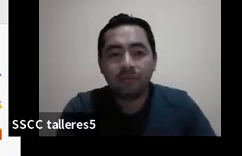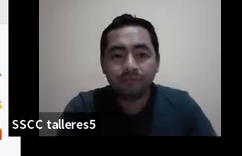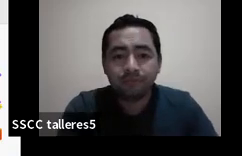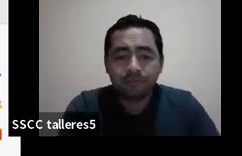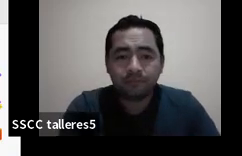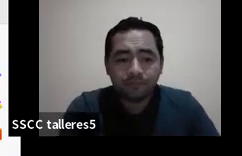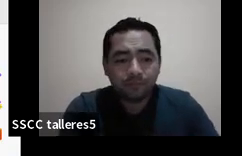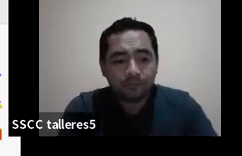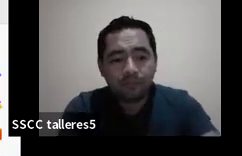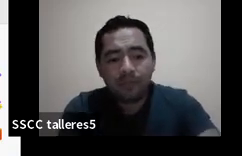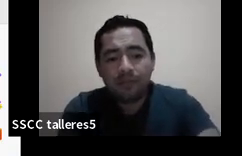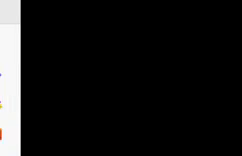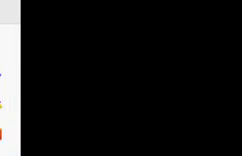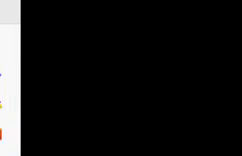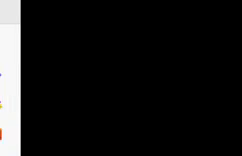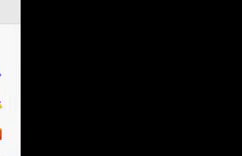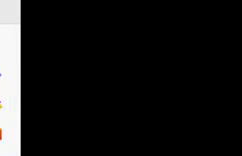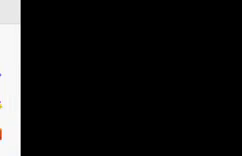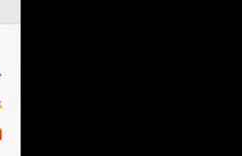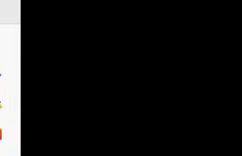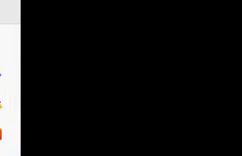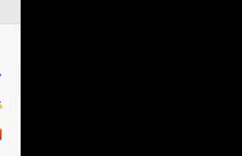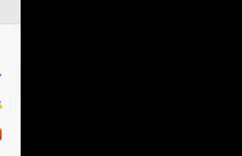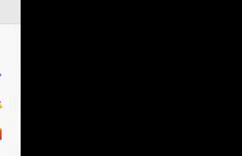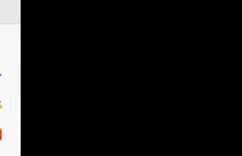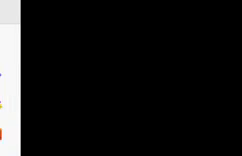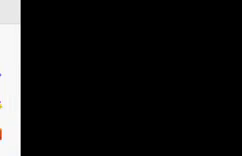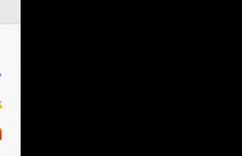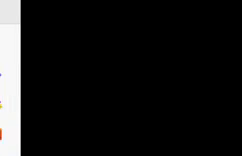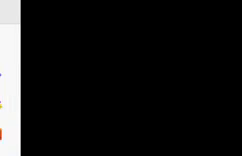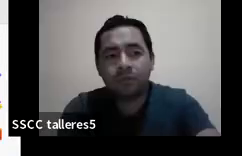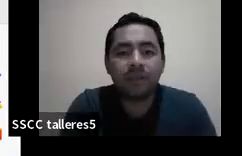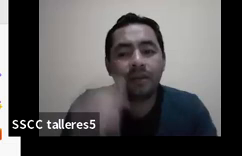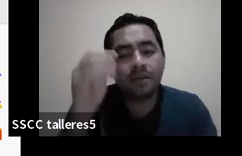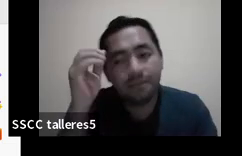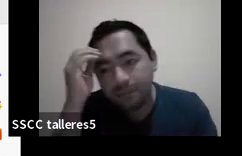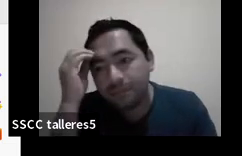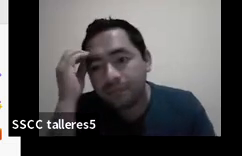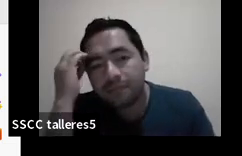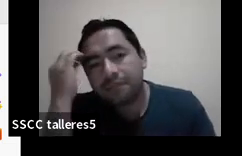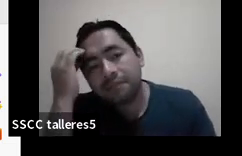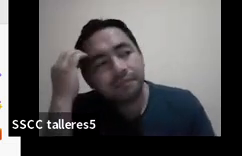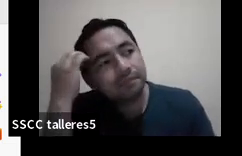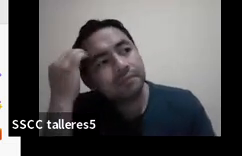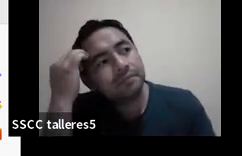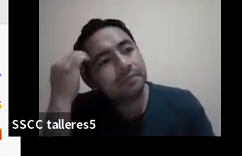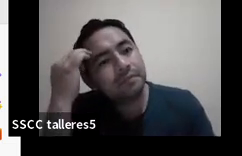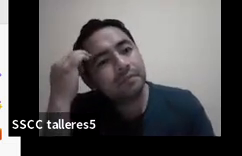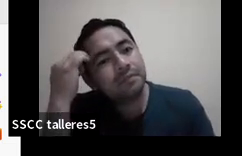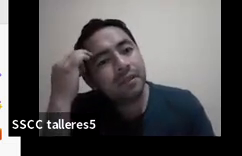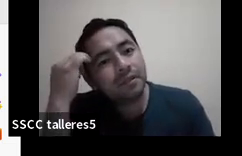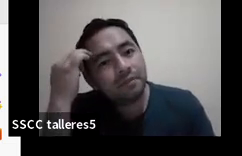su micro. ¿Se escucha Está bien, claro? profe. ¿Se ve Sí, también las diapositivas? sí se ve